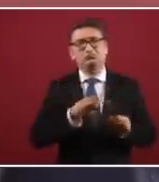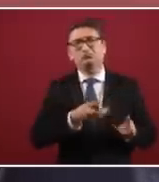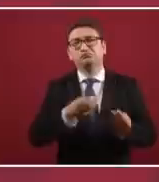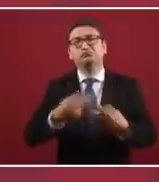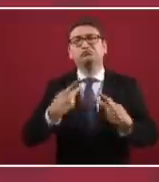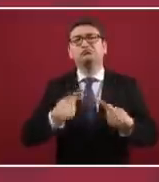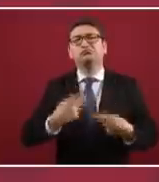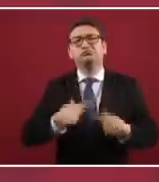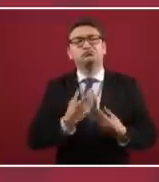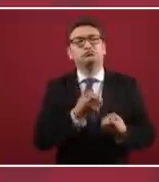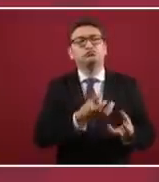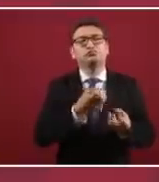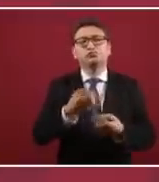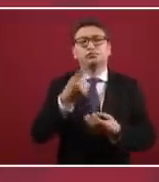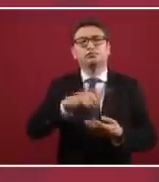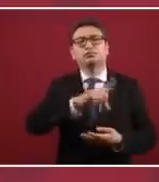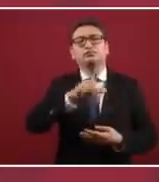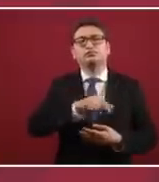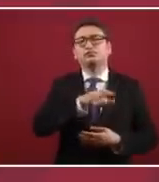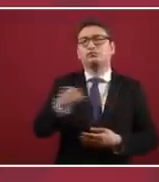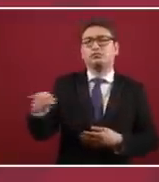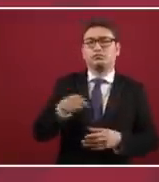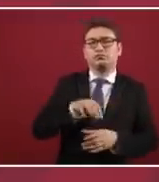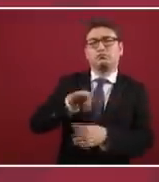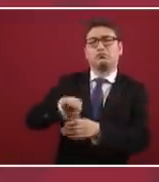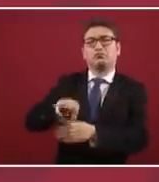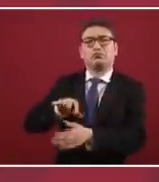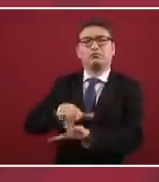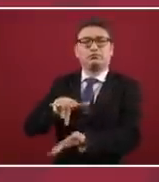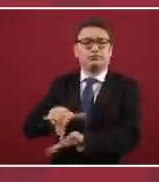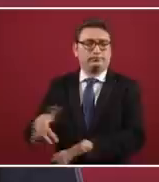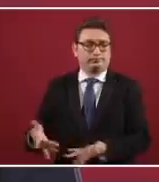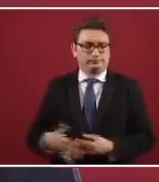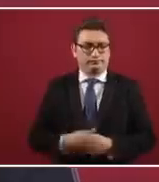con propósitos electorales,